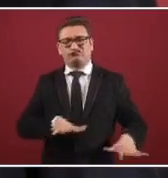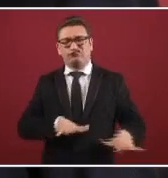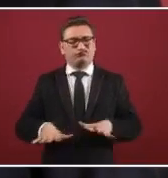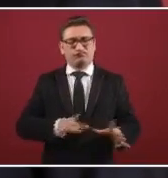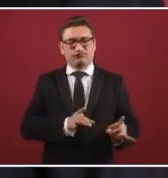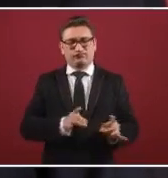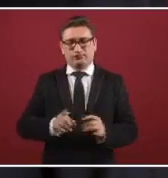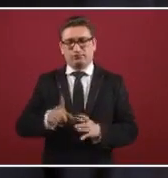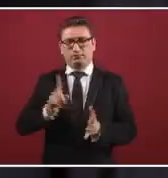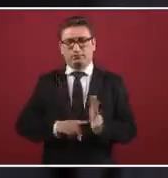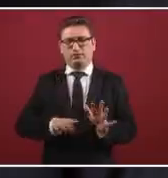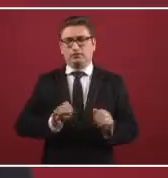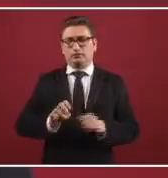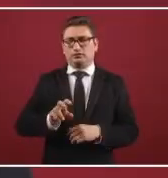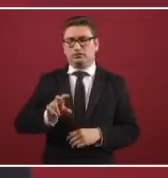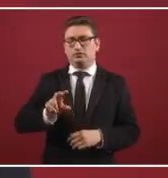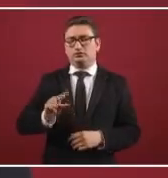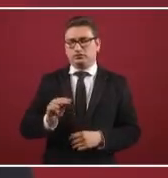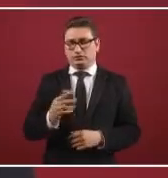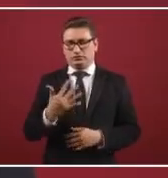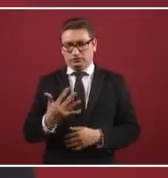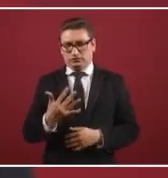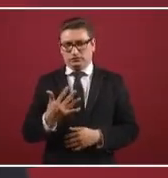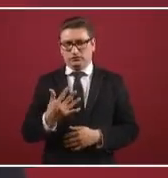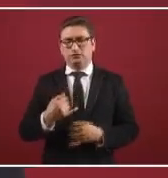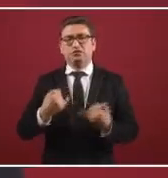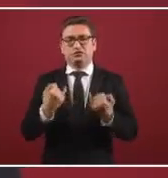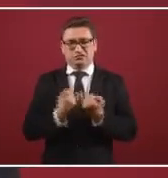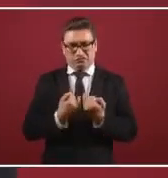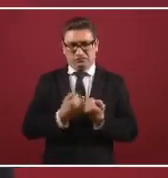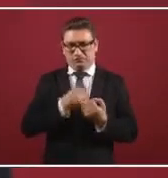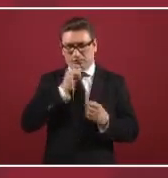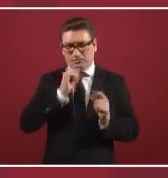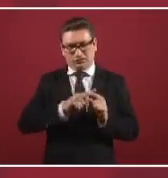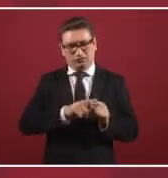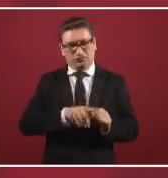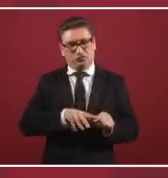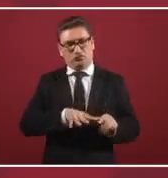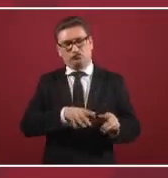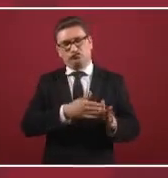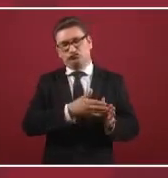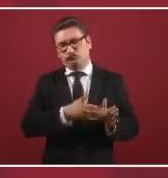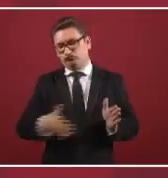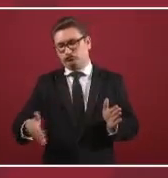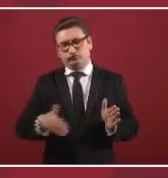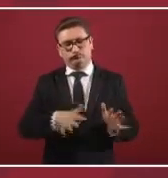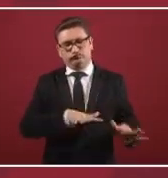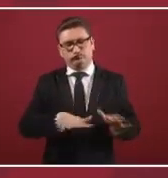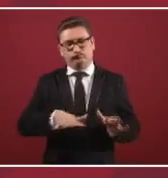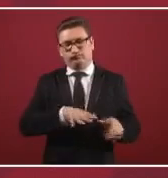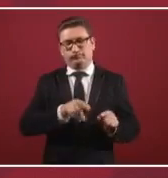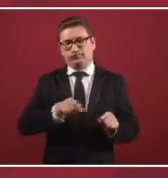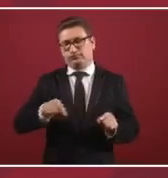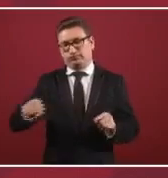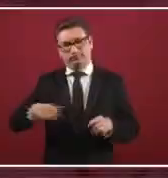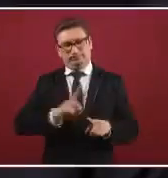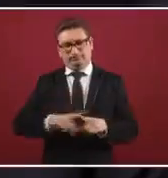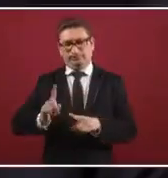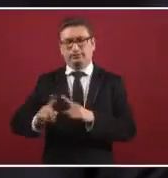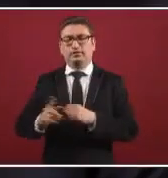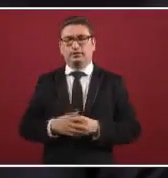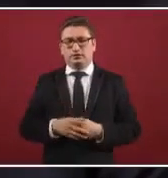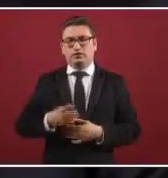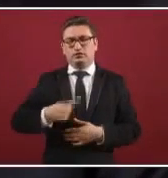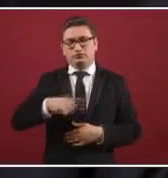del 85 y los sismos posteriores. Vamos a estar